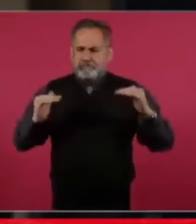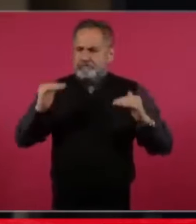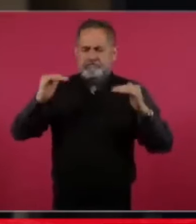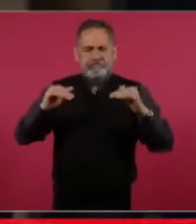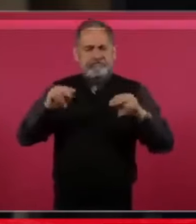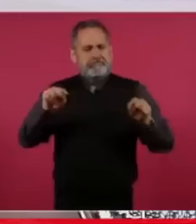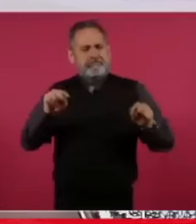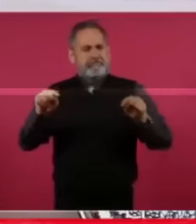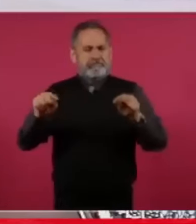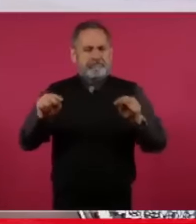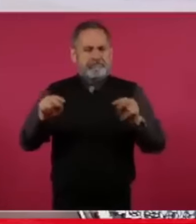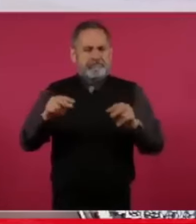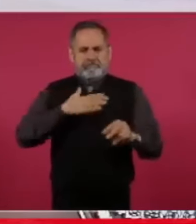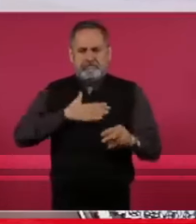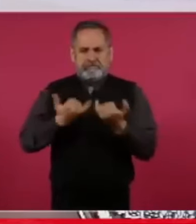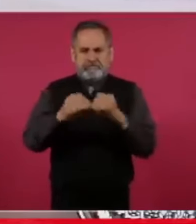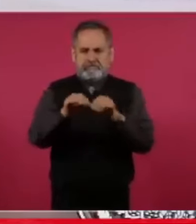equilibrio.